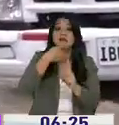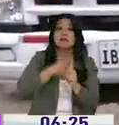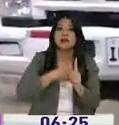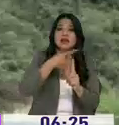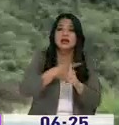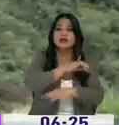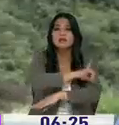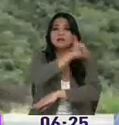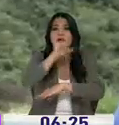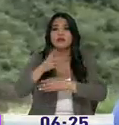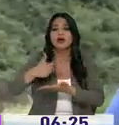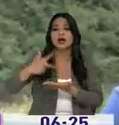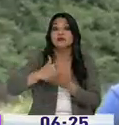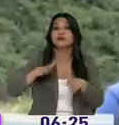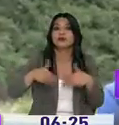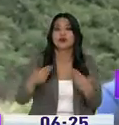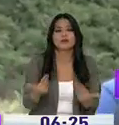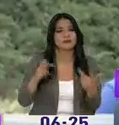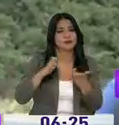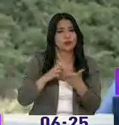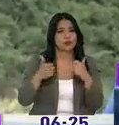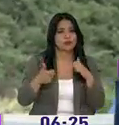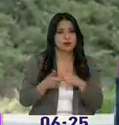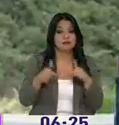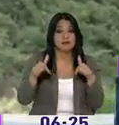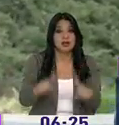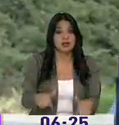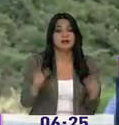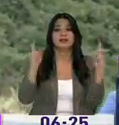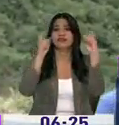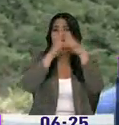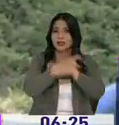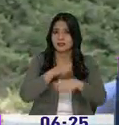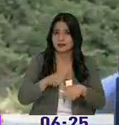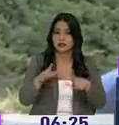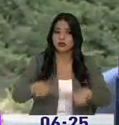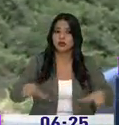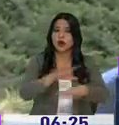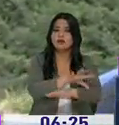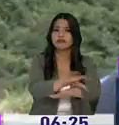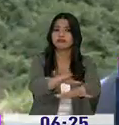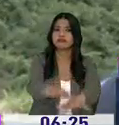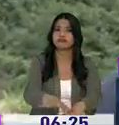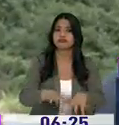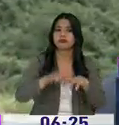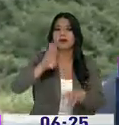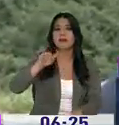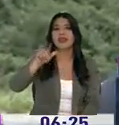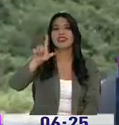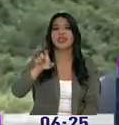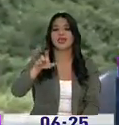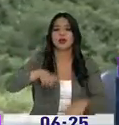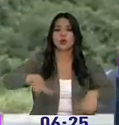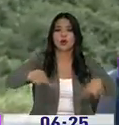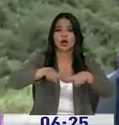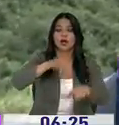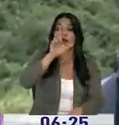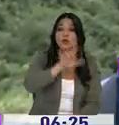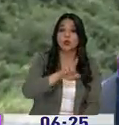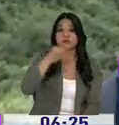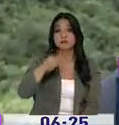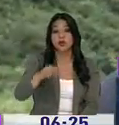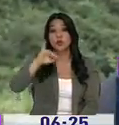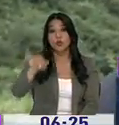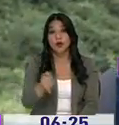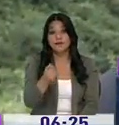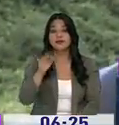Carchi. Siempre tenemos el problema del Badén, es complicado, ¿no?, porque es una zona agrícola que siempre le digo lunes, miércoles y jueves las